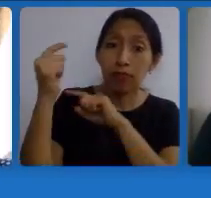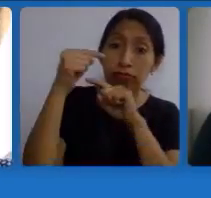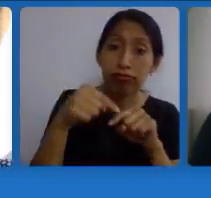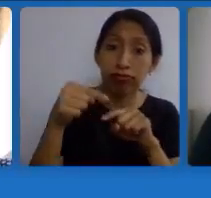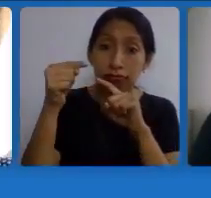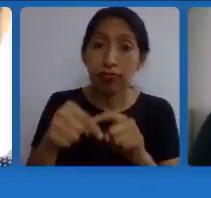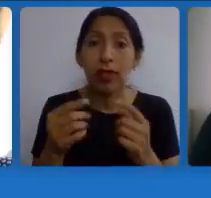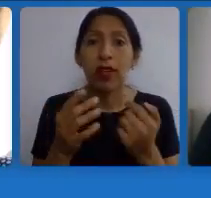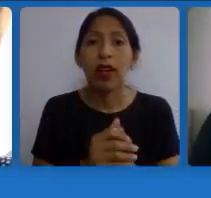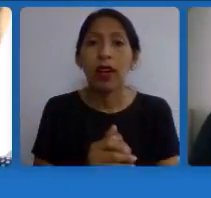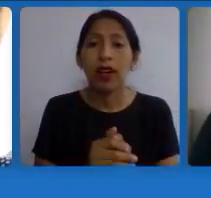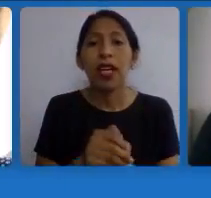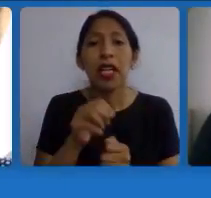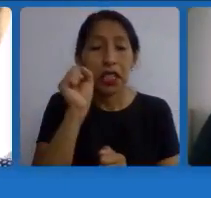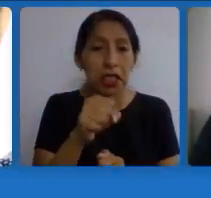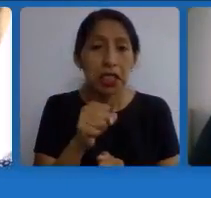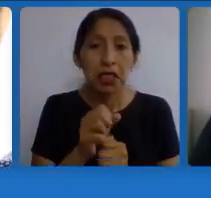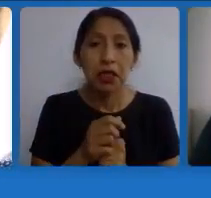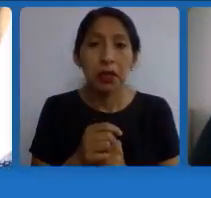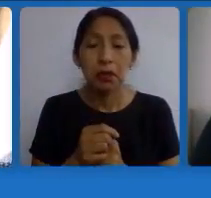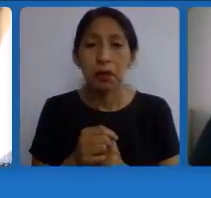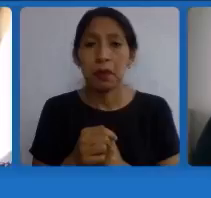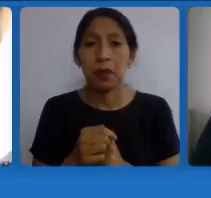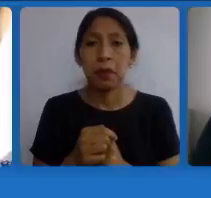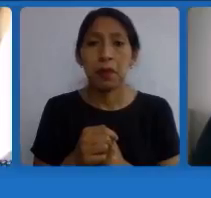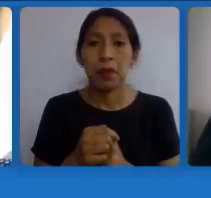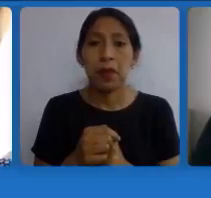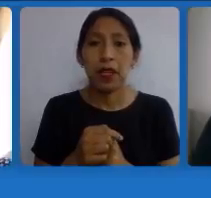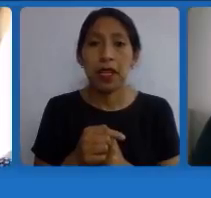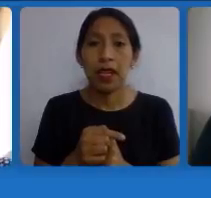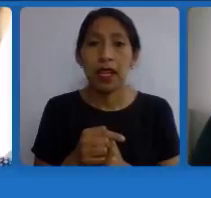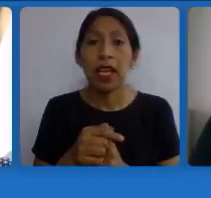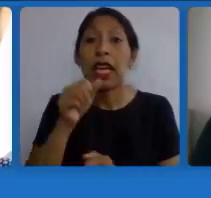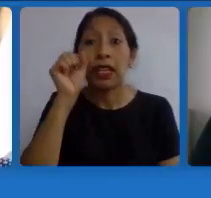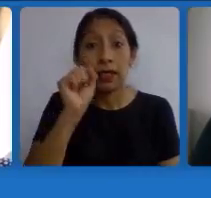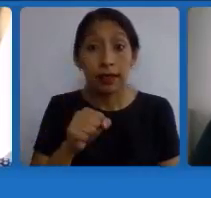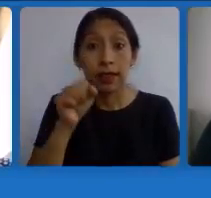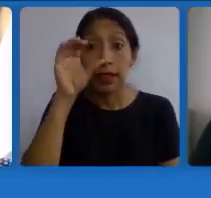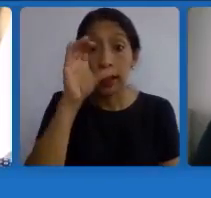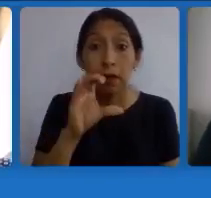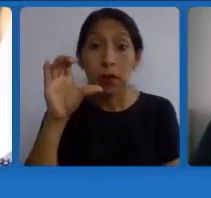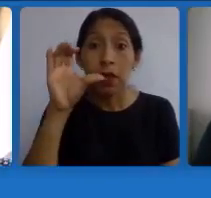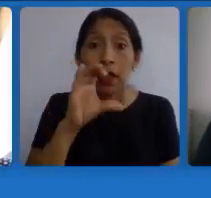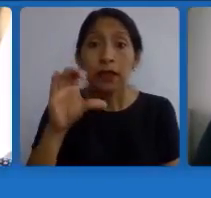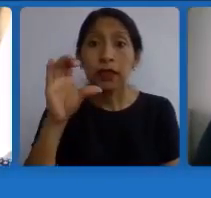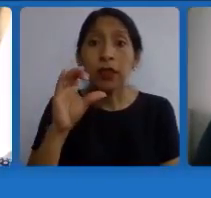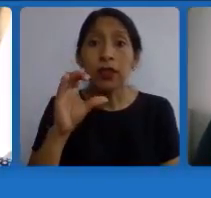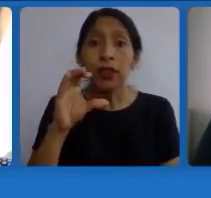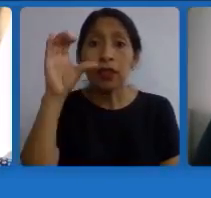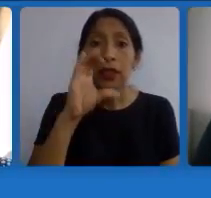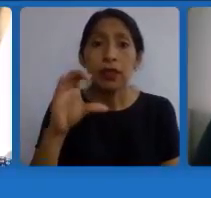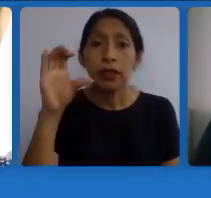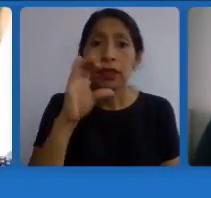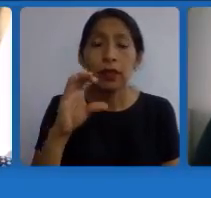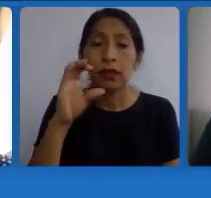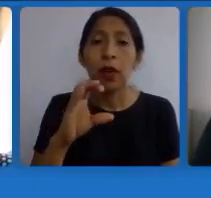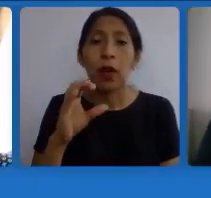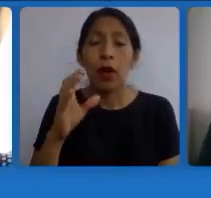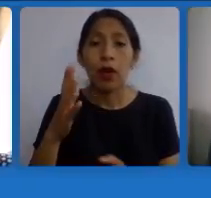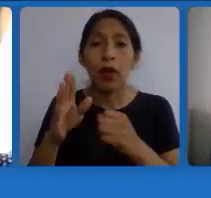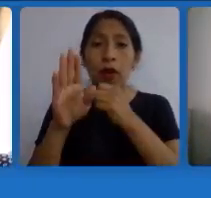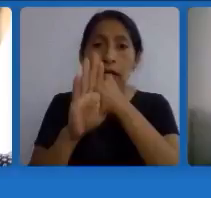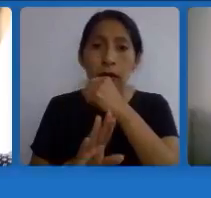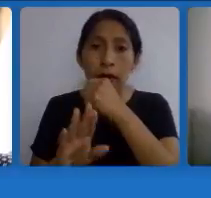hay que diferenciar. O sea, por un lado, ellos sí están buscando el tema de la autonomía, la independencia y la